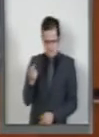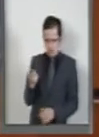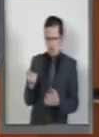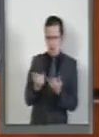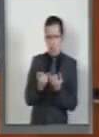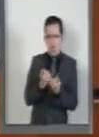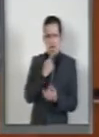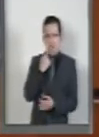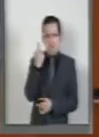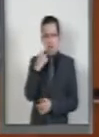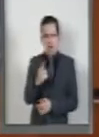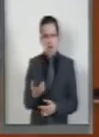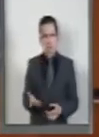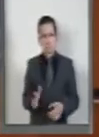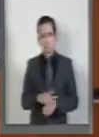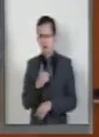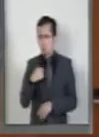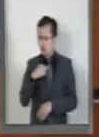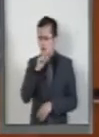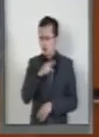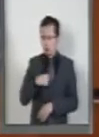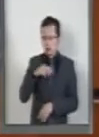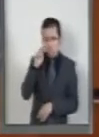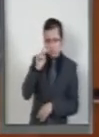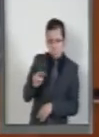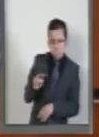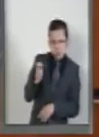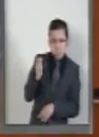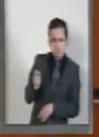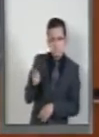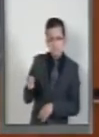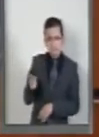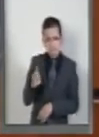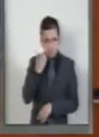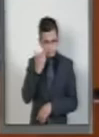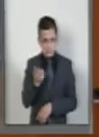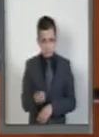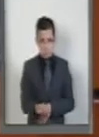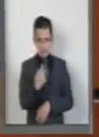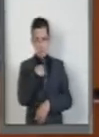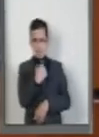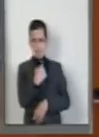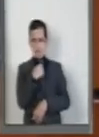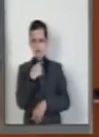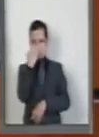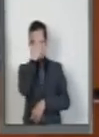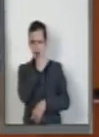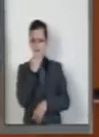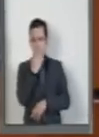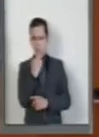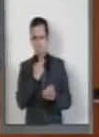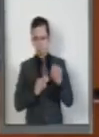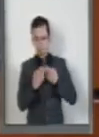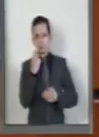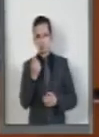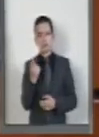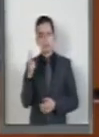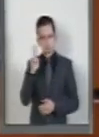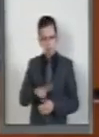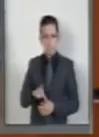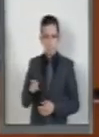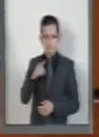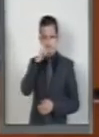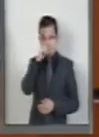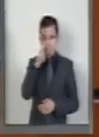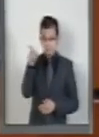he visto, lo tengo que decir, un espíritu autocrítico de reconocer que no pocos empresarios